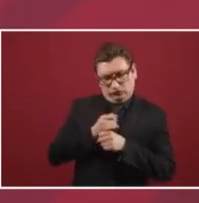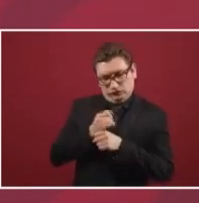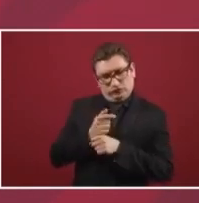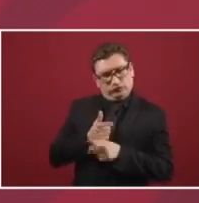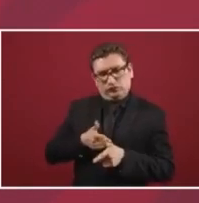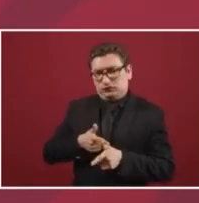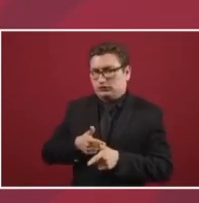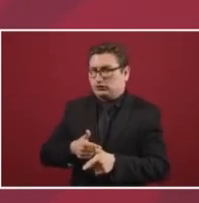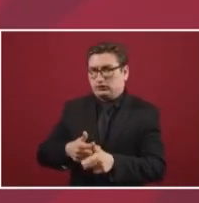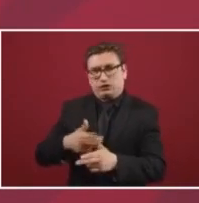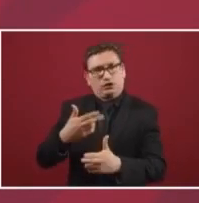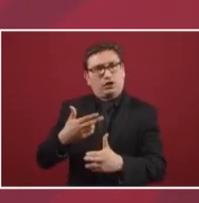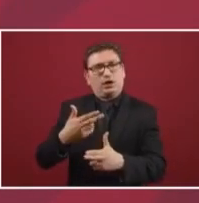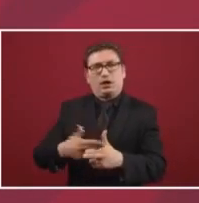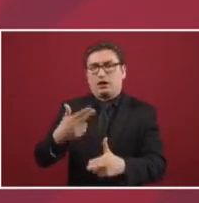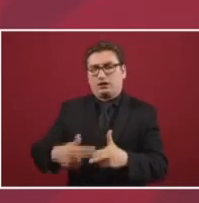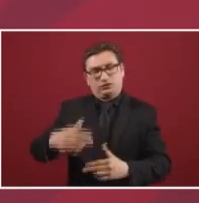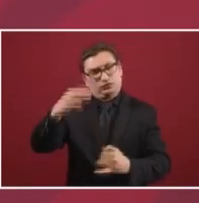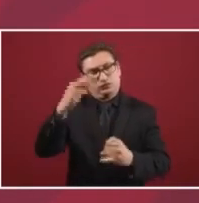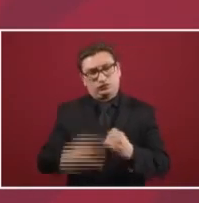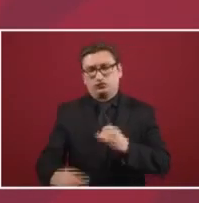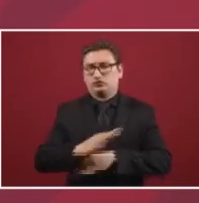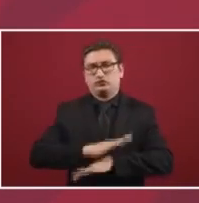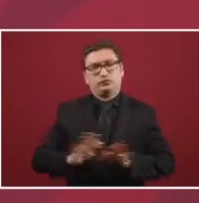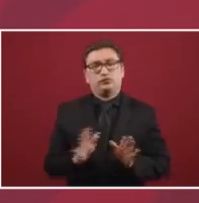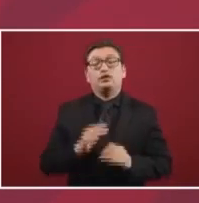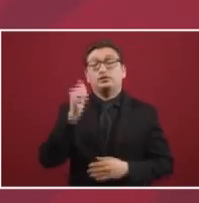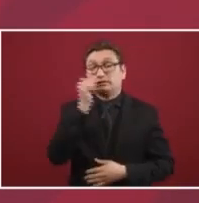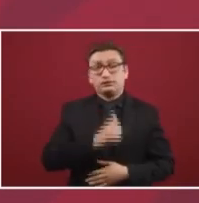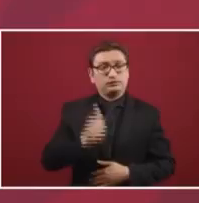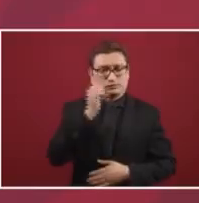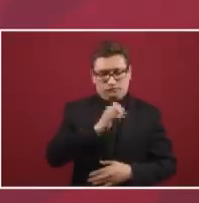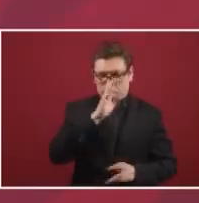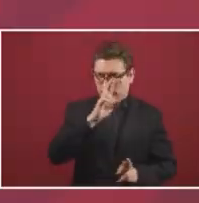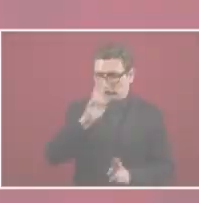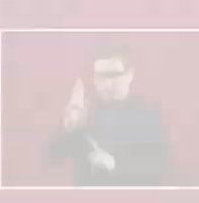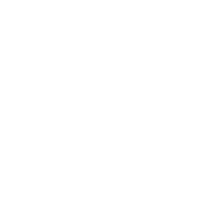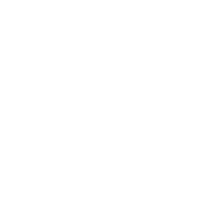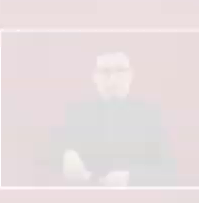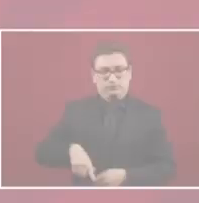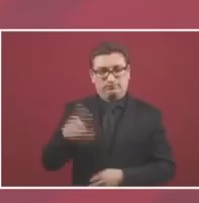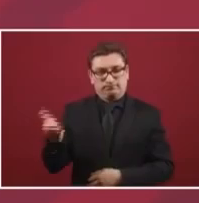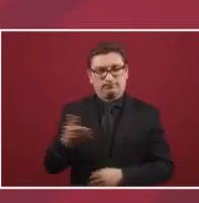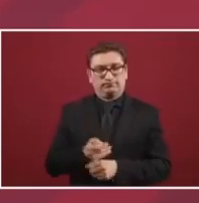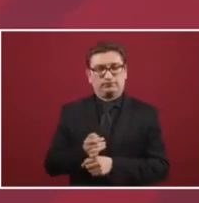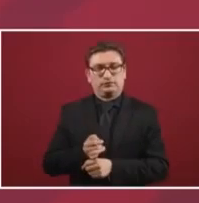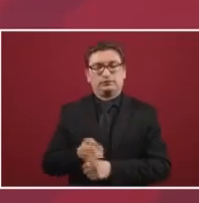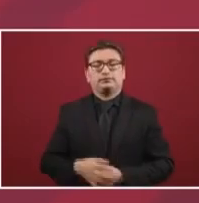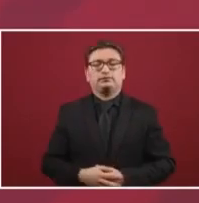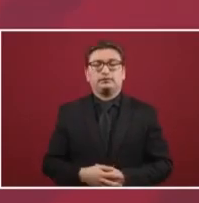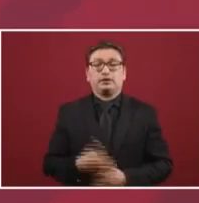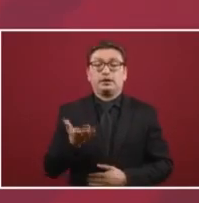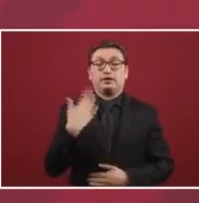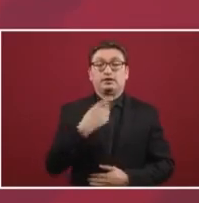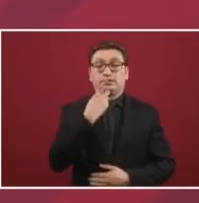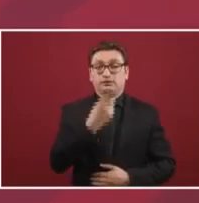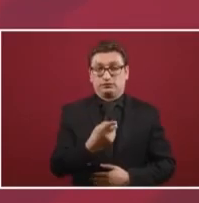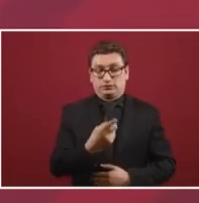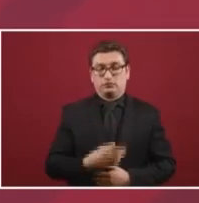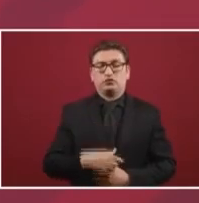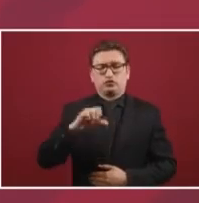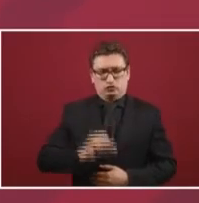hasta las últimas consecuencias y siempre respetando las garantías del debido proceso. Dijimos desde el principio y